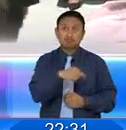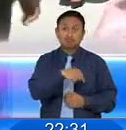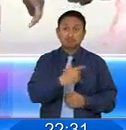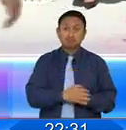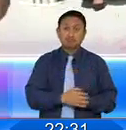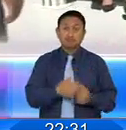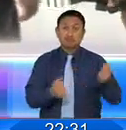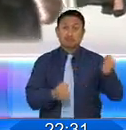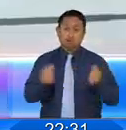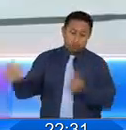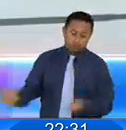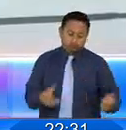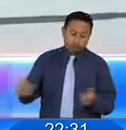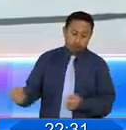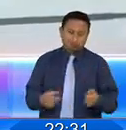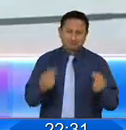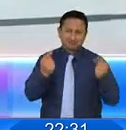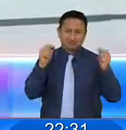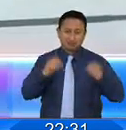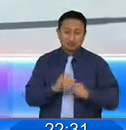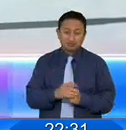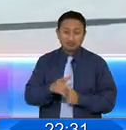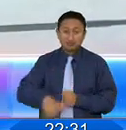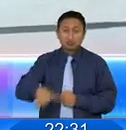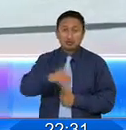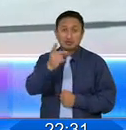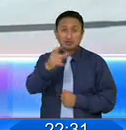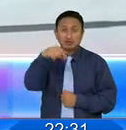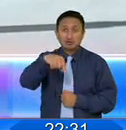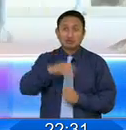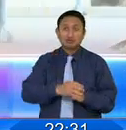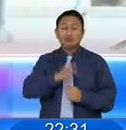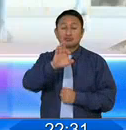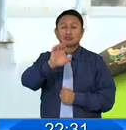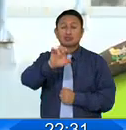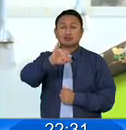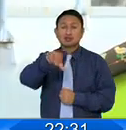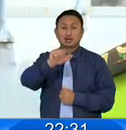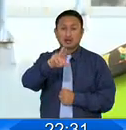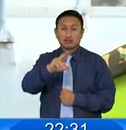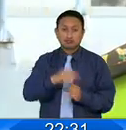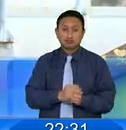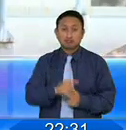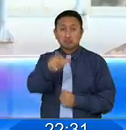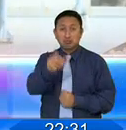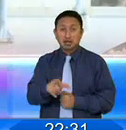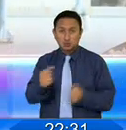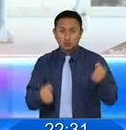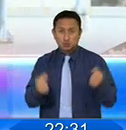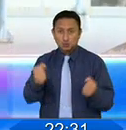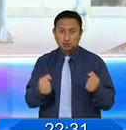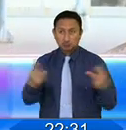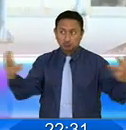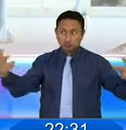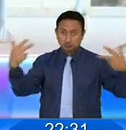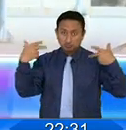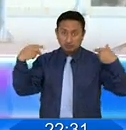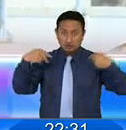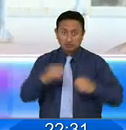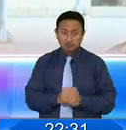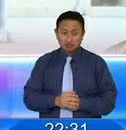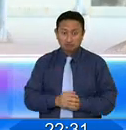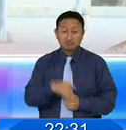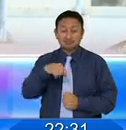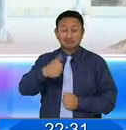que se movilizaba. En flagrancia fueron ubicados por el sector del Tejar. Sin que notaran los conductores o el personal que